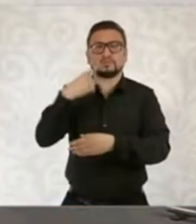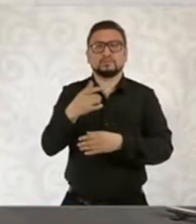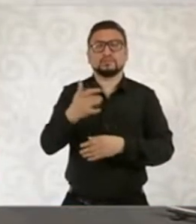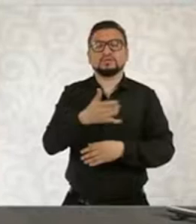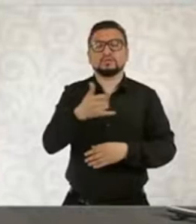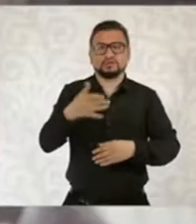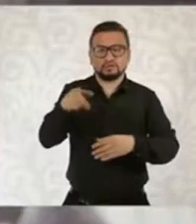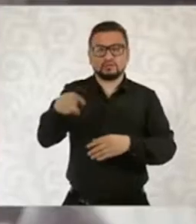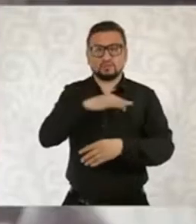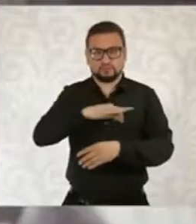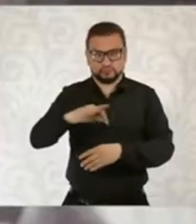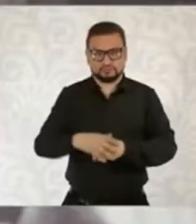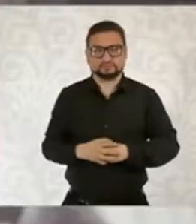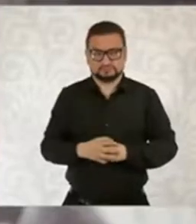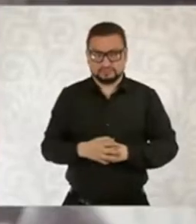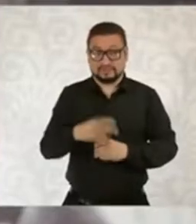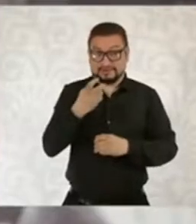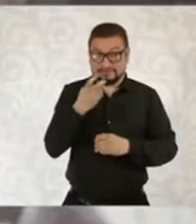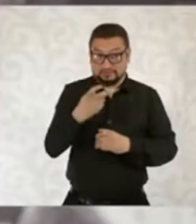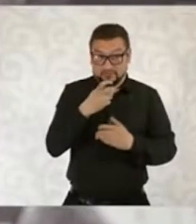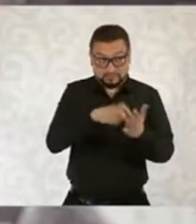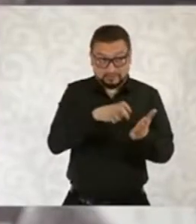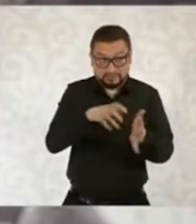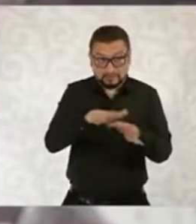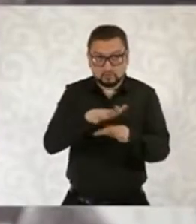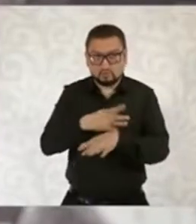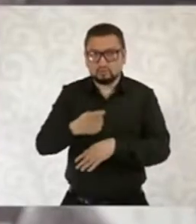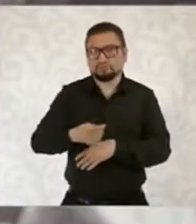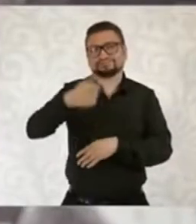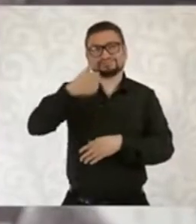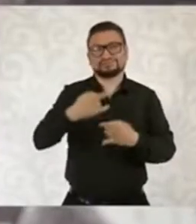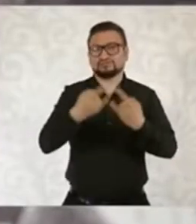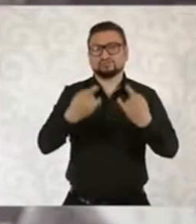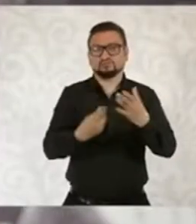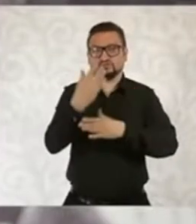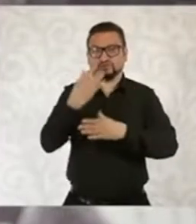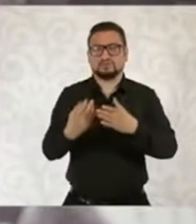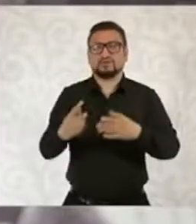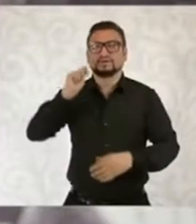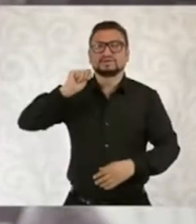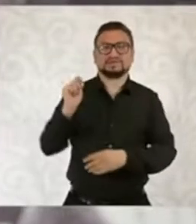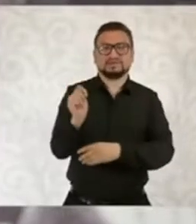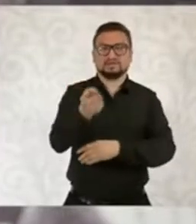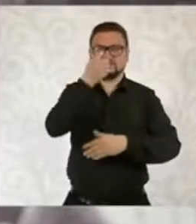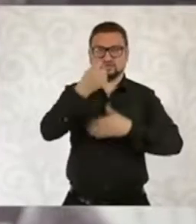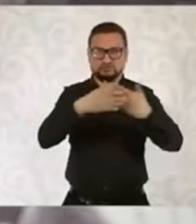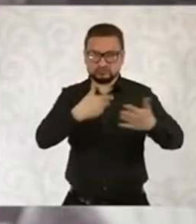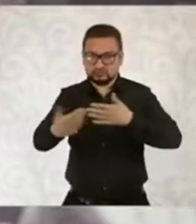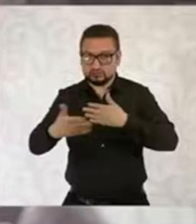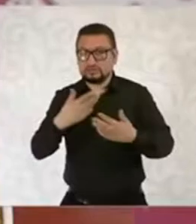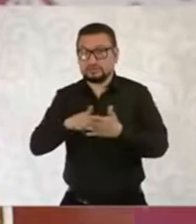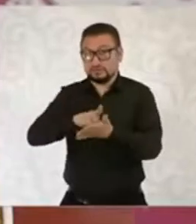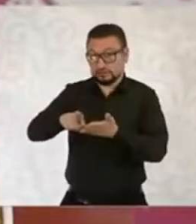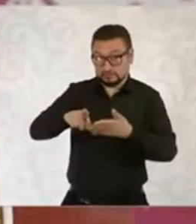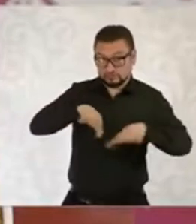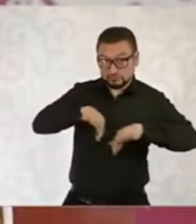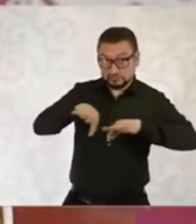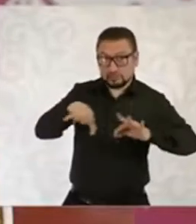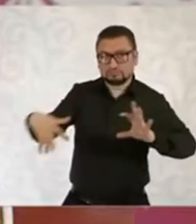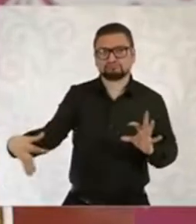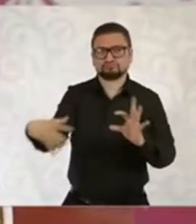nos encontramos ante un verdadero cambio de paradigma. La innovación tecnológica ya no está reñida con los derechos